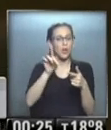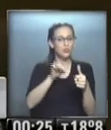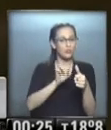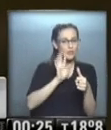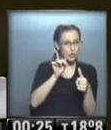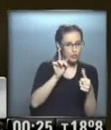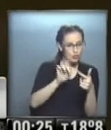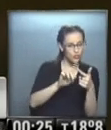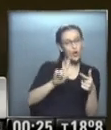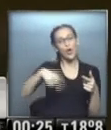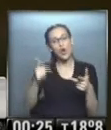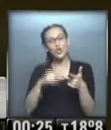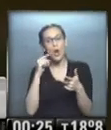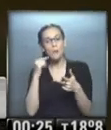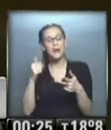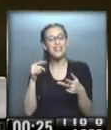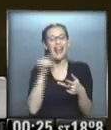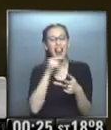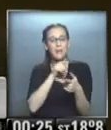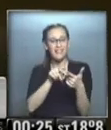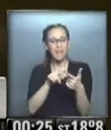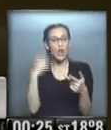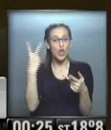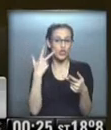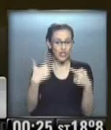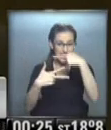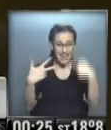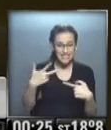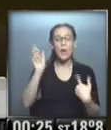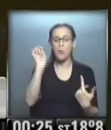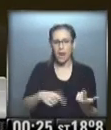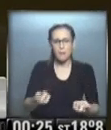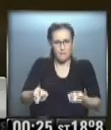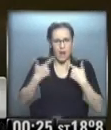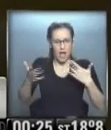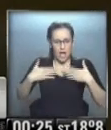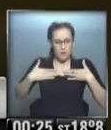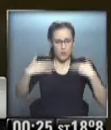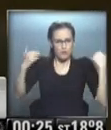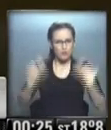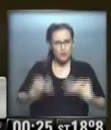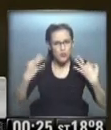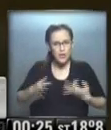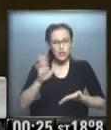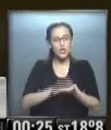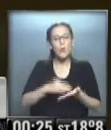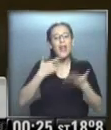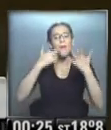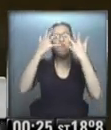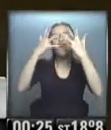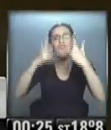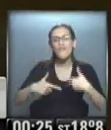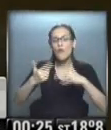Thomas Sudorf obtuvieron el Nobel al develar el mecanismo que tiene un papel clave en la transmisión nerviosa tanto del sistema